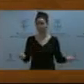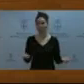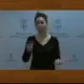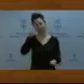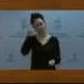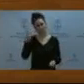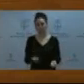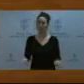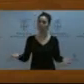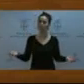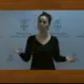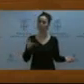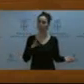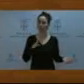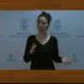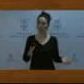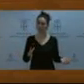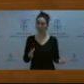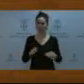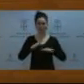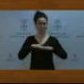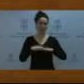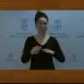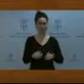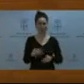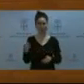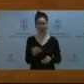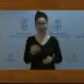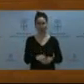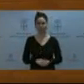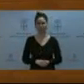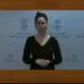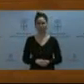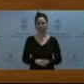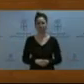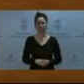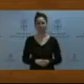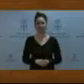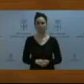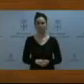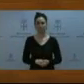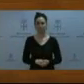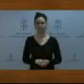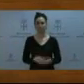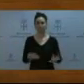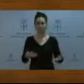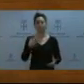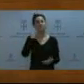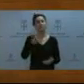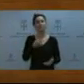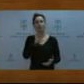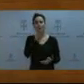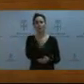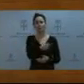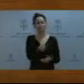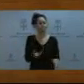merecen un poco de respeto. También es cierto que ustedes no contribuyen tanto, Foro, como el